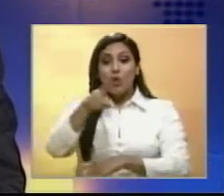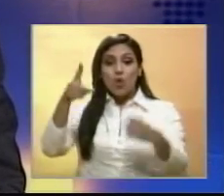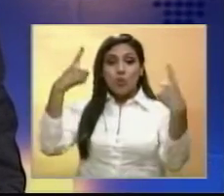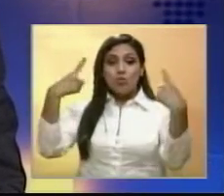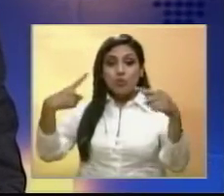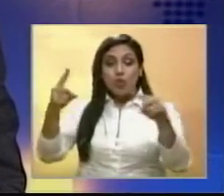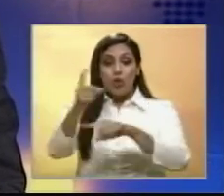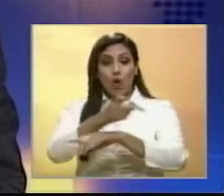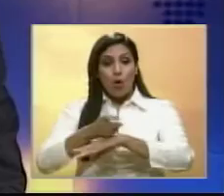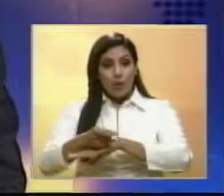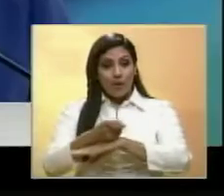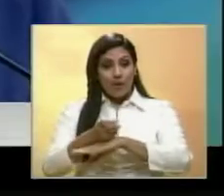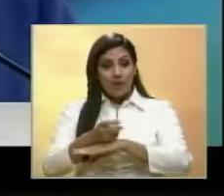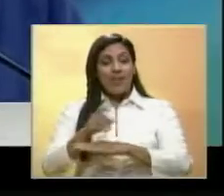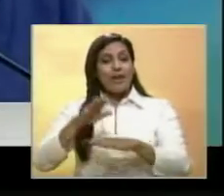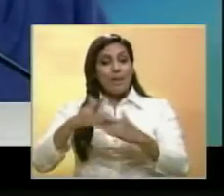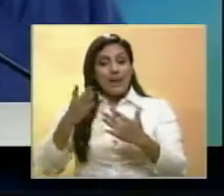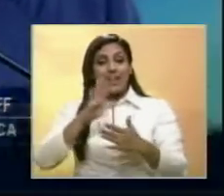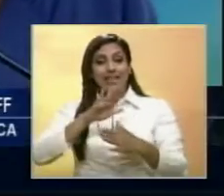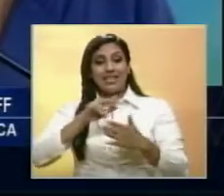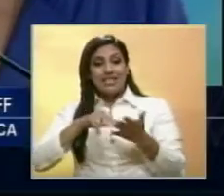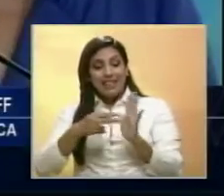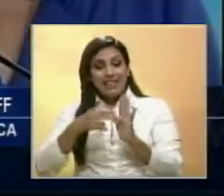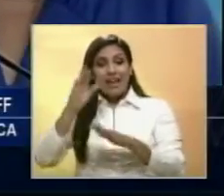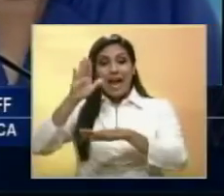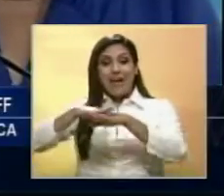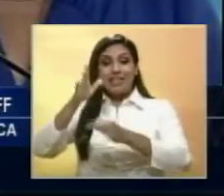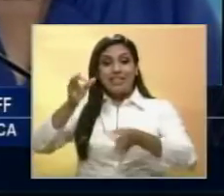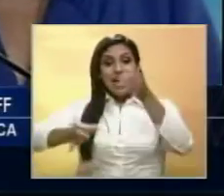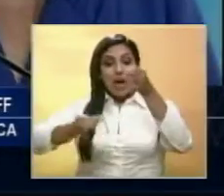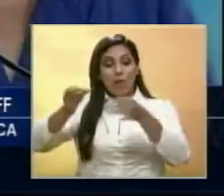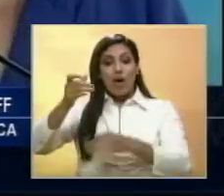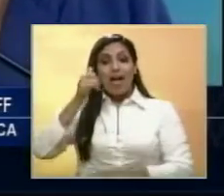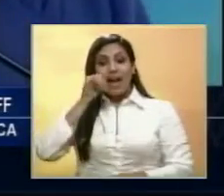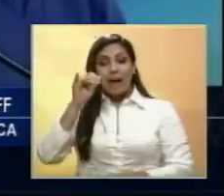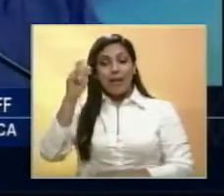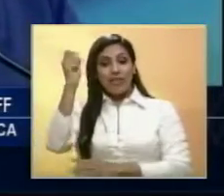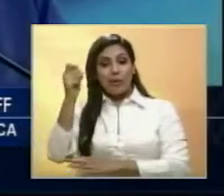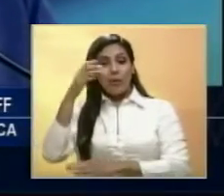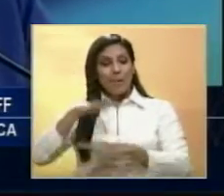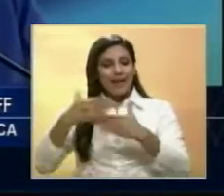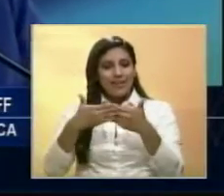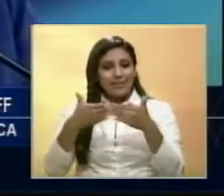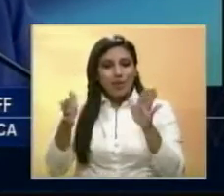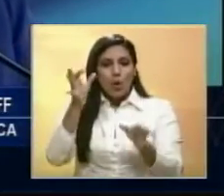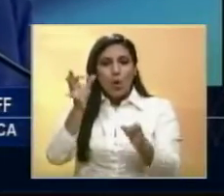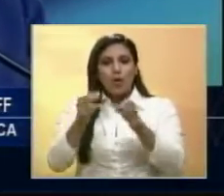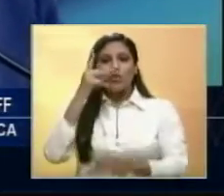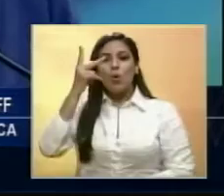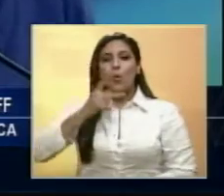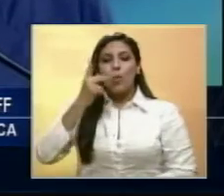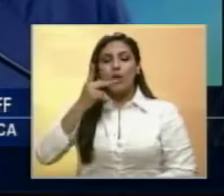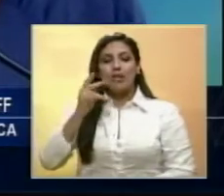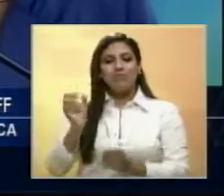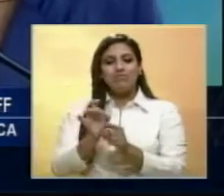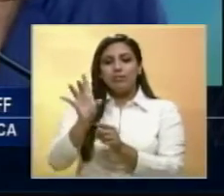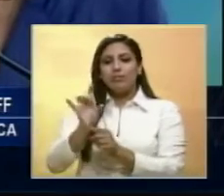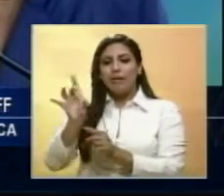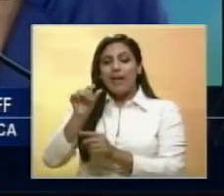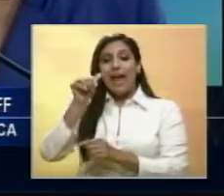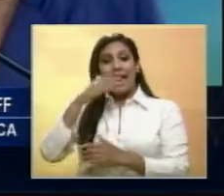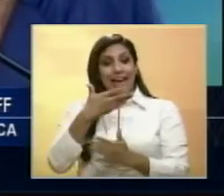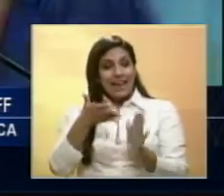la coalición gobernante. Esto a raíz de la solicitud de abogados a la Cámara de Diputados para la apertura de un juicio político para destituir de